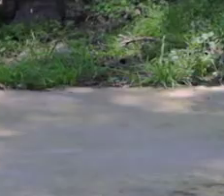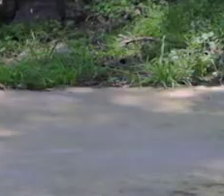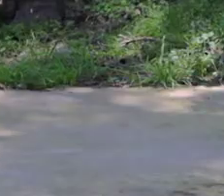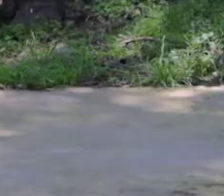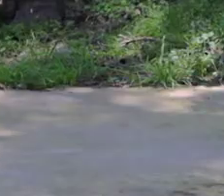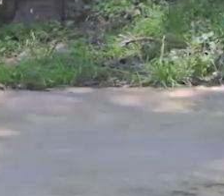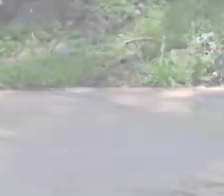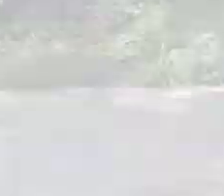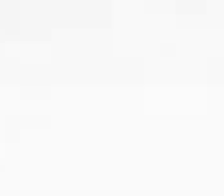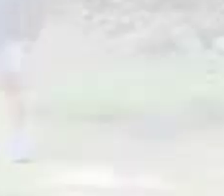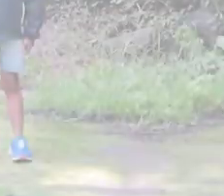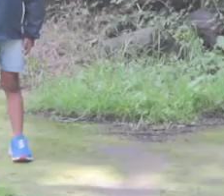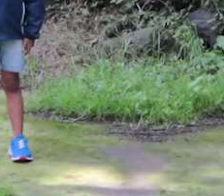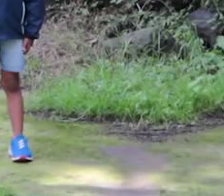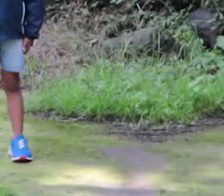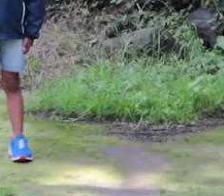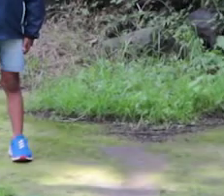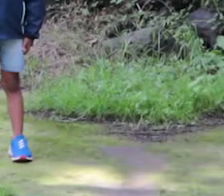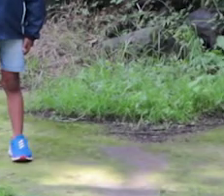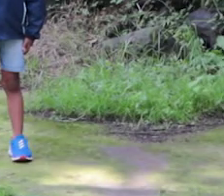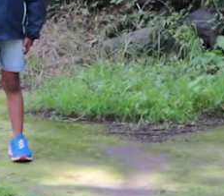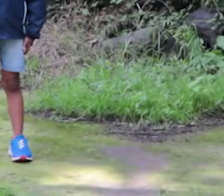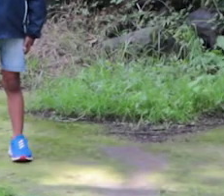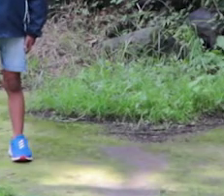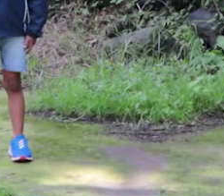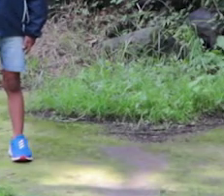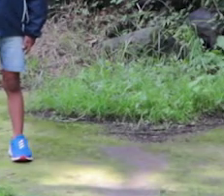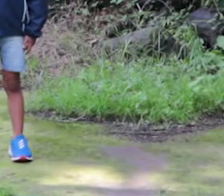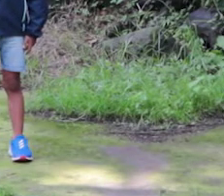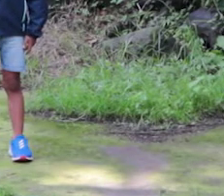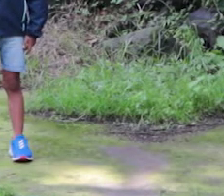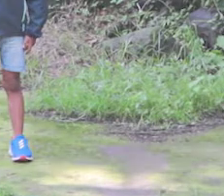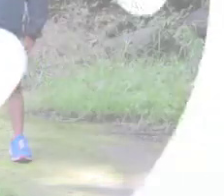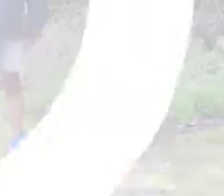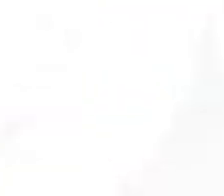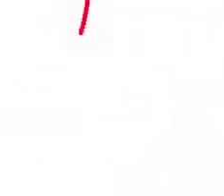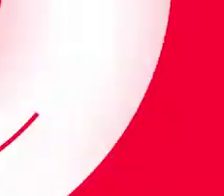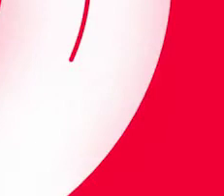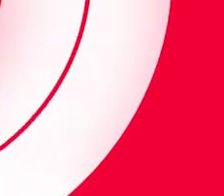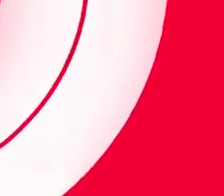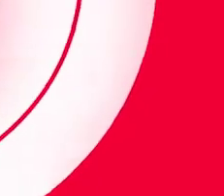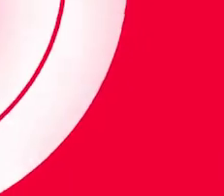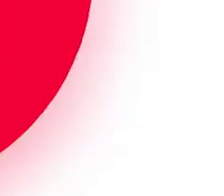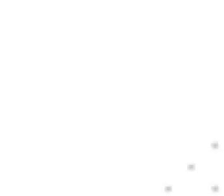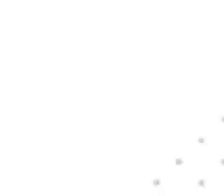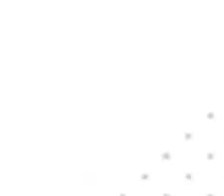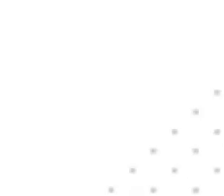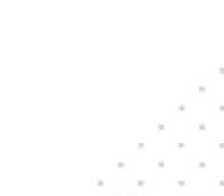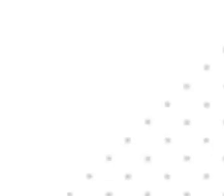Respiramos profundo. Bien. Y después de cada pausa, activa tu mente.